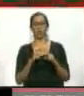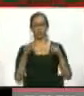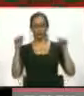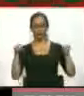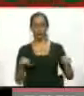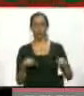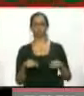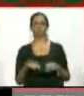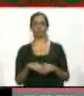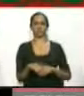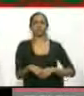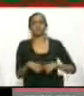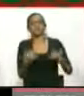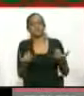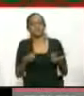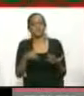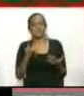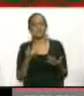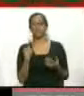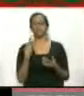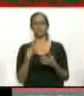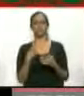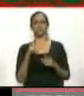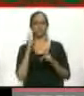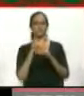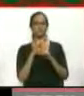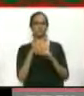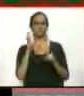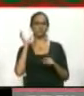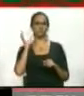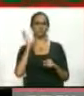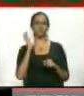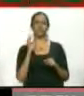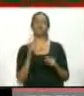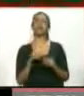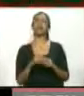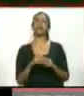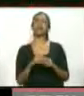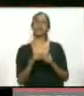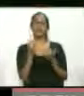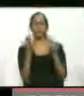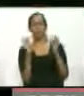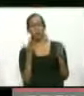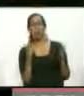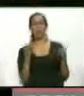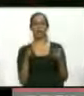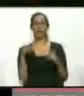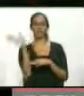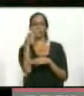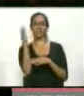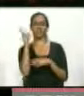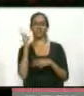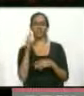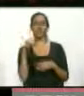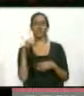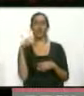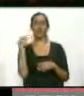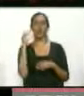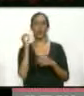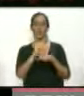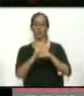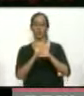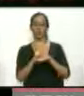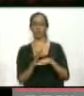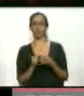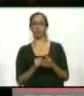ahora quizás la única alusión a esa época de grandeza la similitud entre las banderas de venezuela colombia y ecuador un